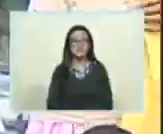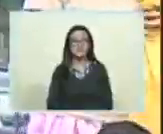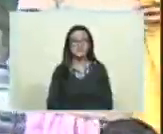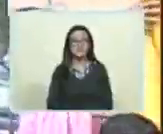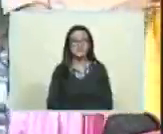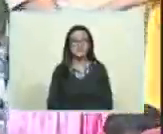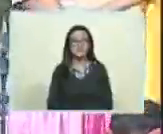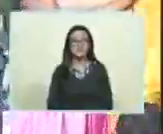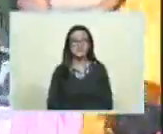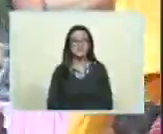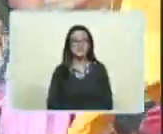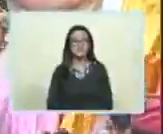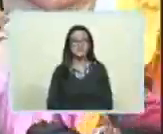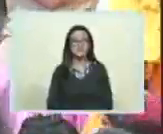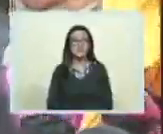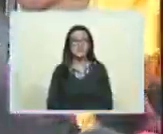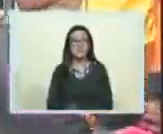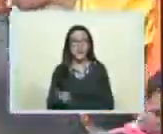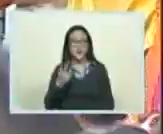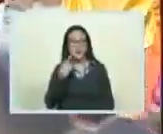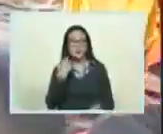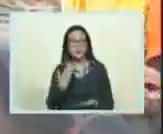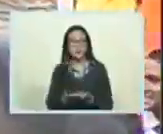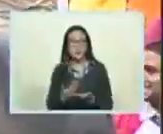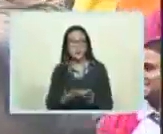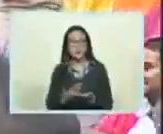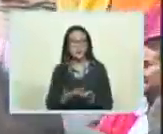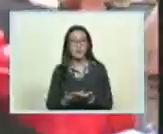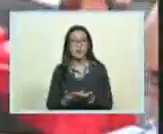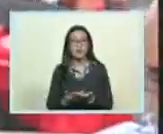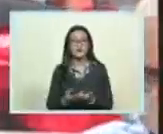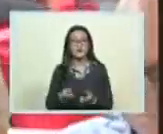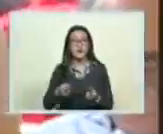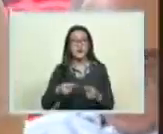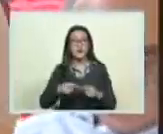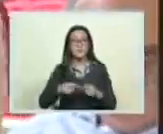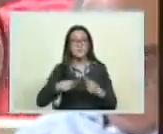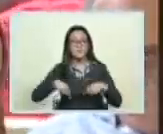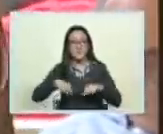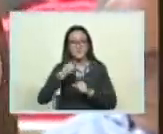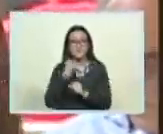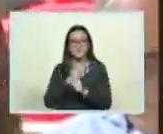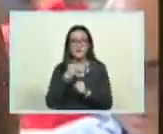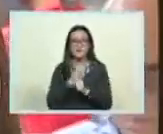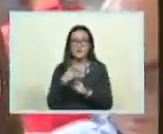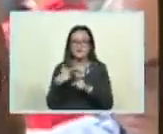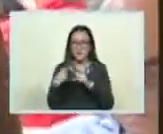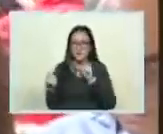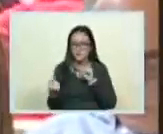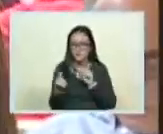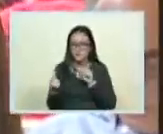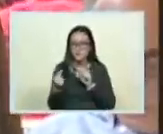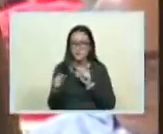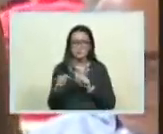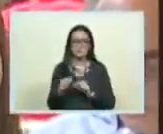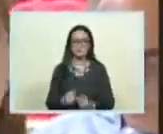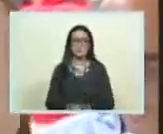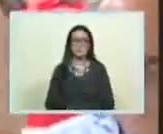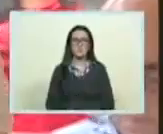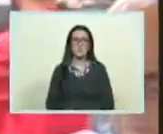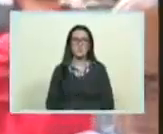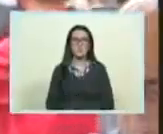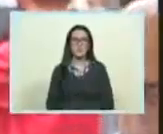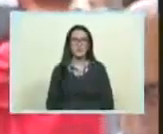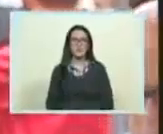Adelante, Jennifer. Bueno, presidente, otra propuesta que salieron de las mesas de trabajo y de los debates de la educación media